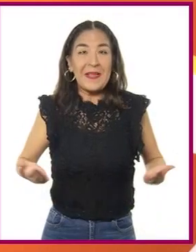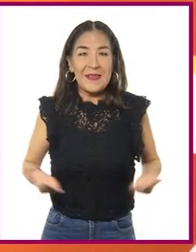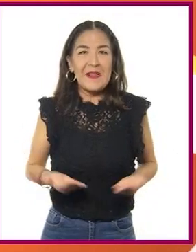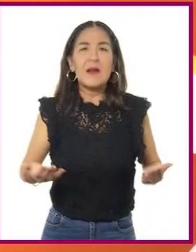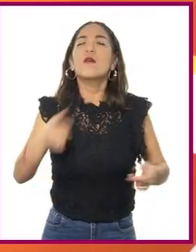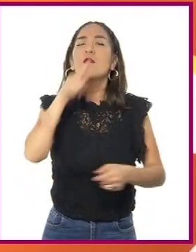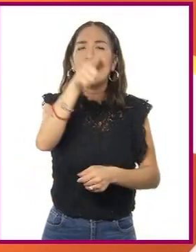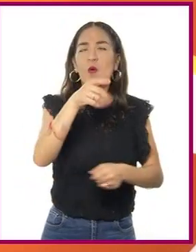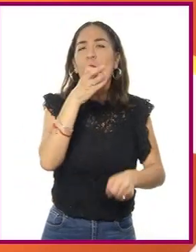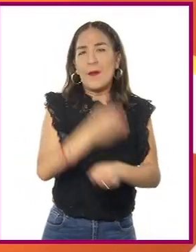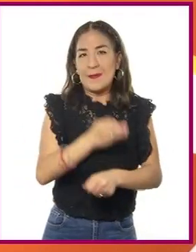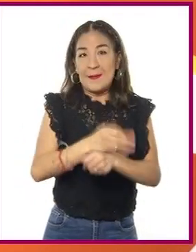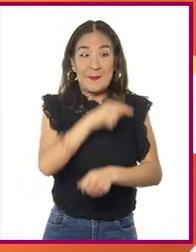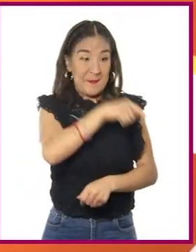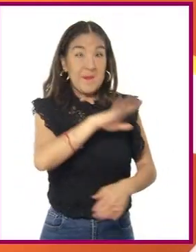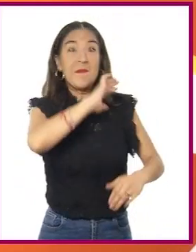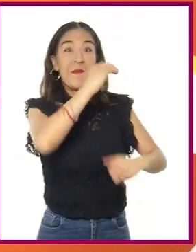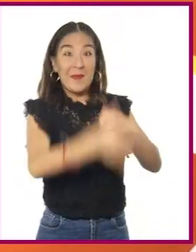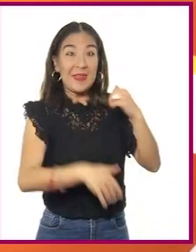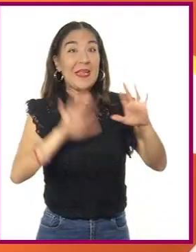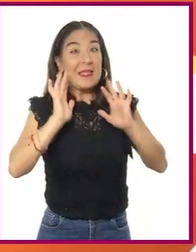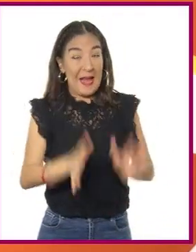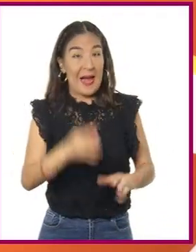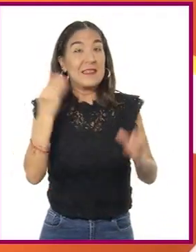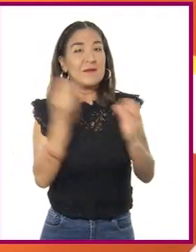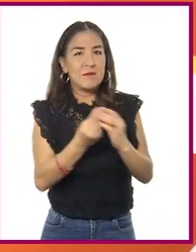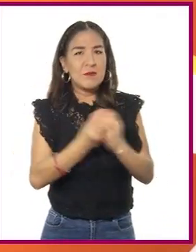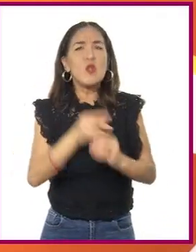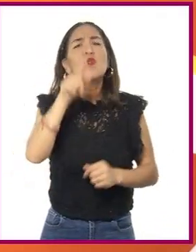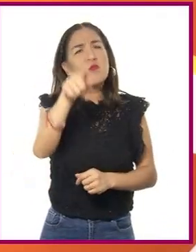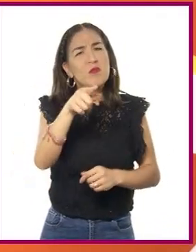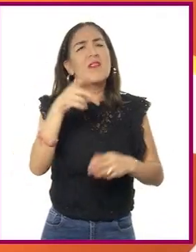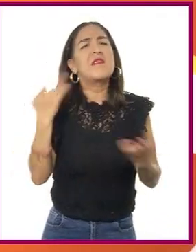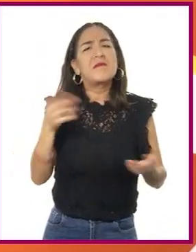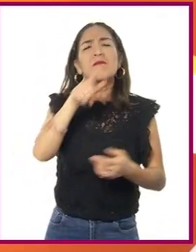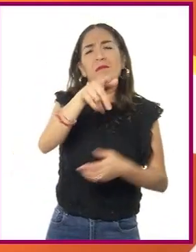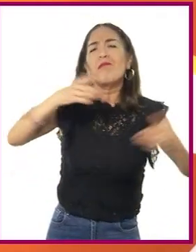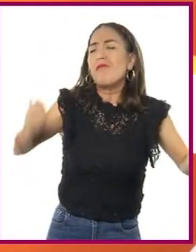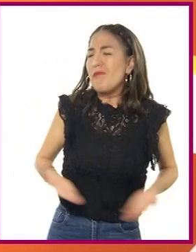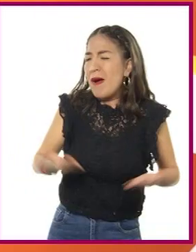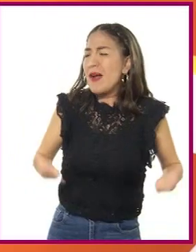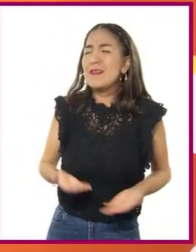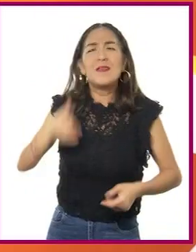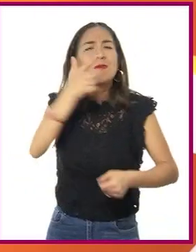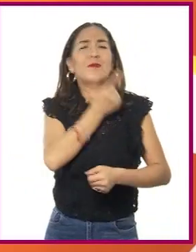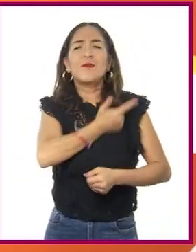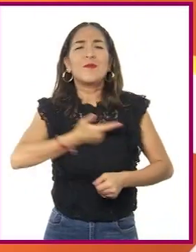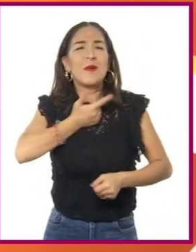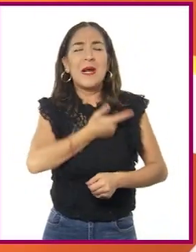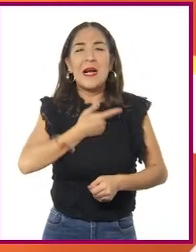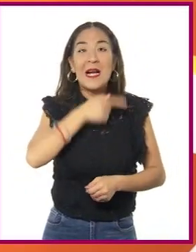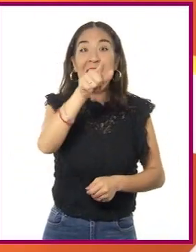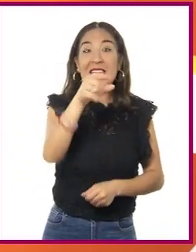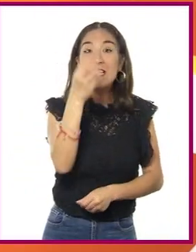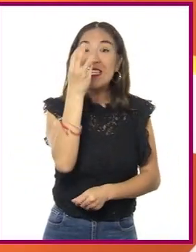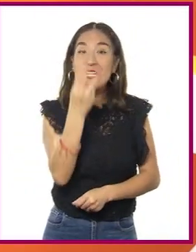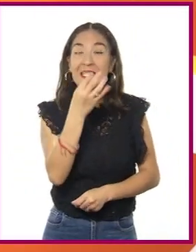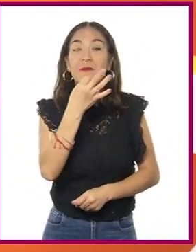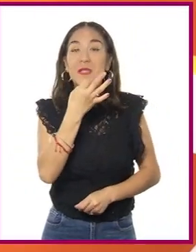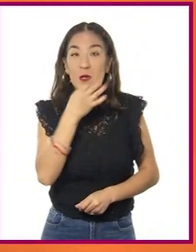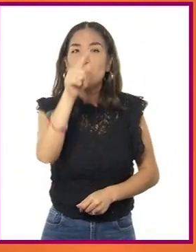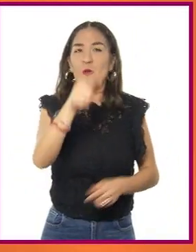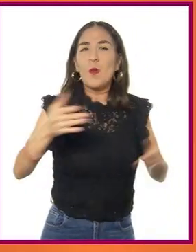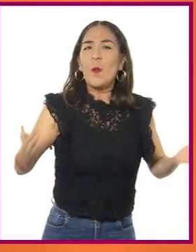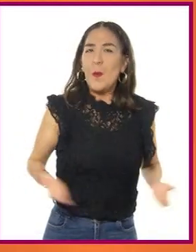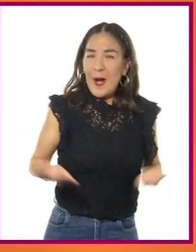como ejercicio tras concluir la sesión, ¿por qué no reproducen su música favorita y bailan durante 3 minutos?